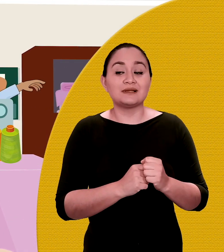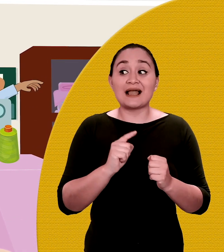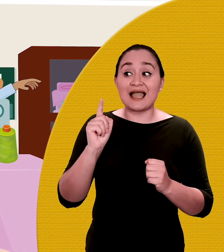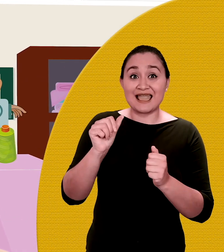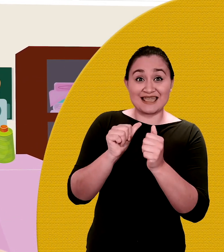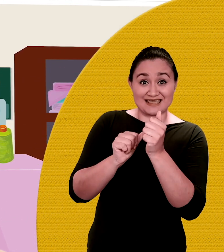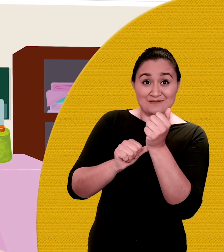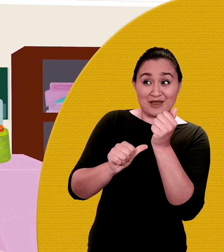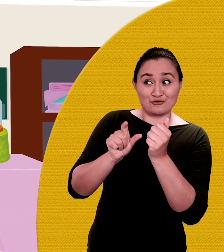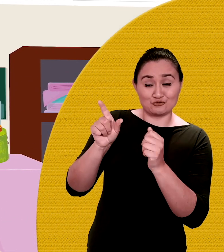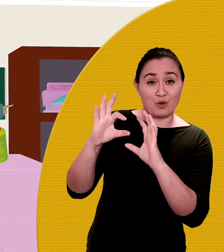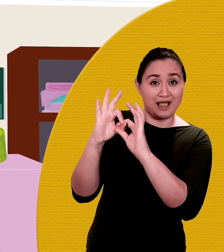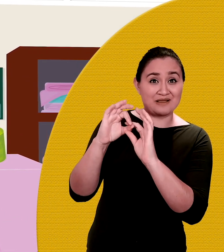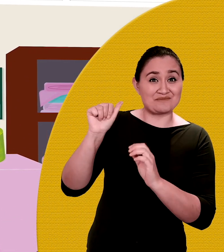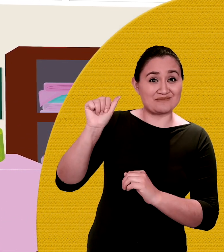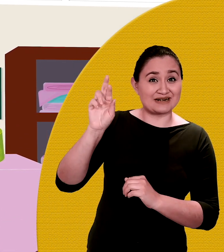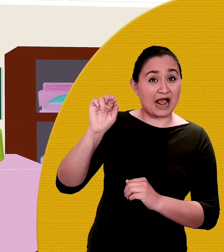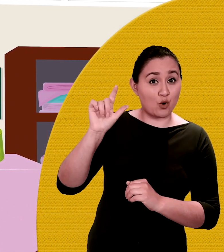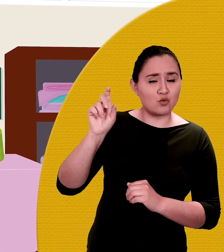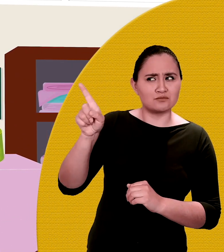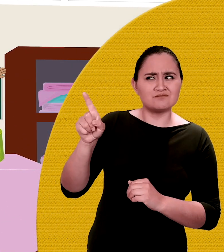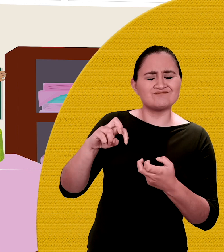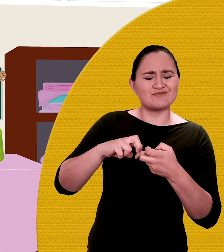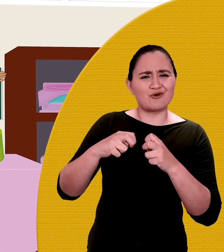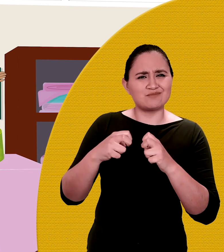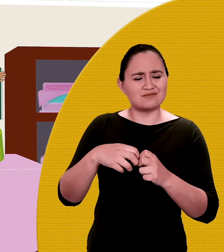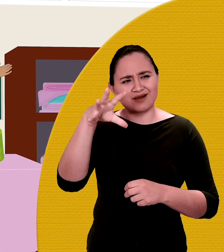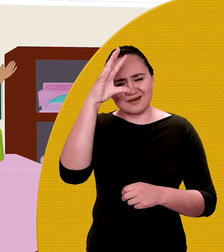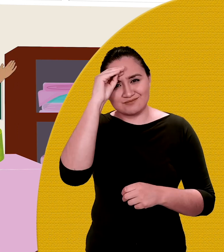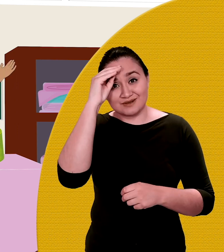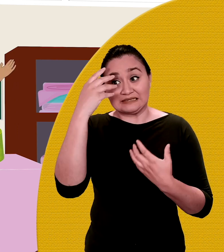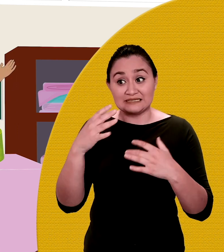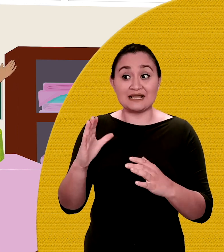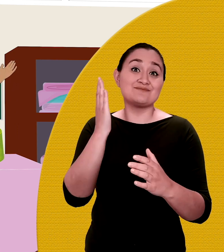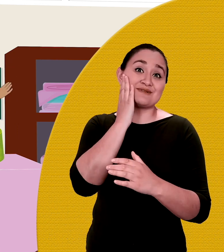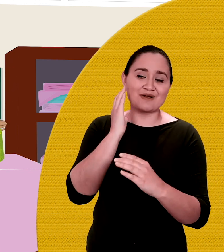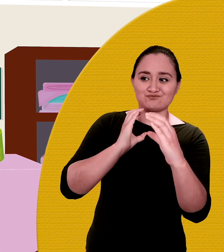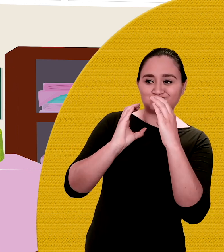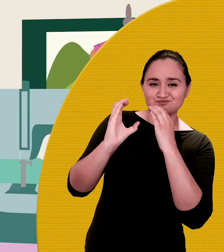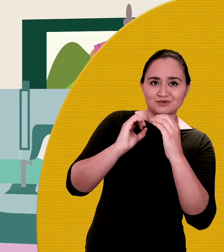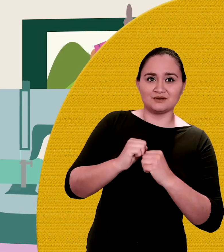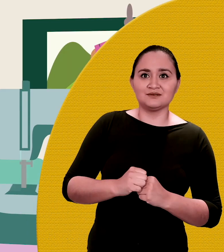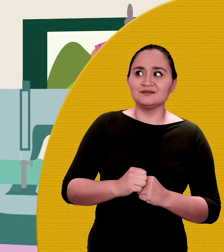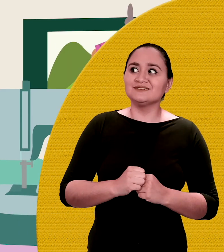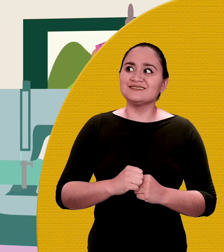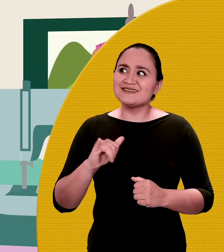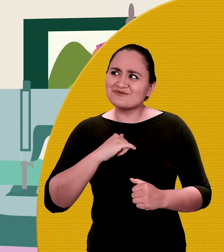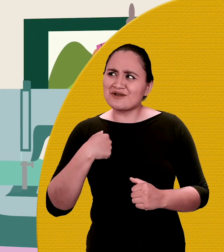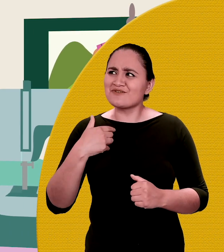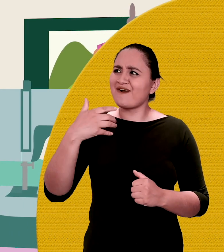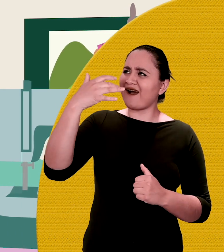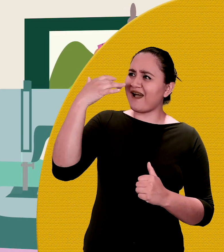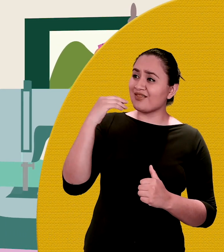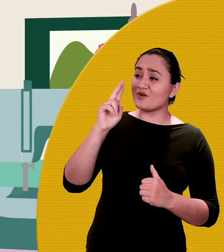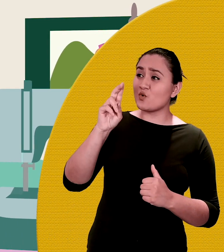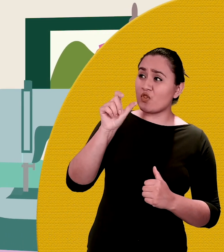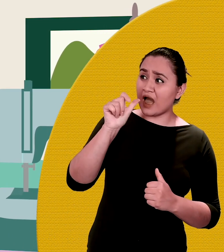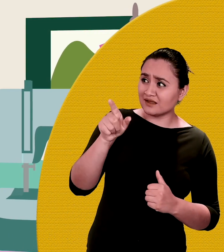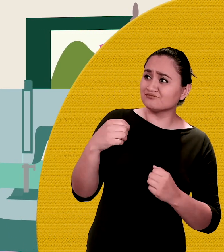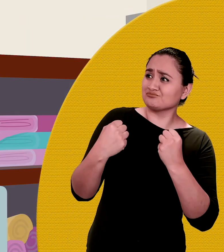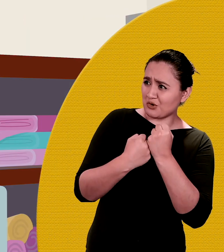el amigo de tu hermano, o tiene problemas de aprendizaje y han hablado con su mamá para ser apoyados? Como me ayudaron a mí en la